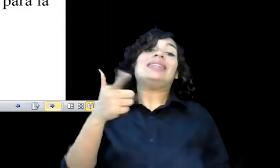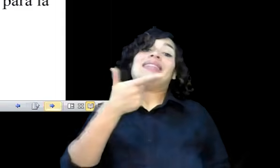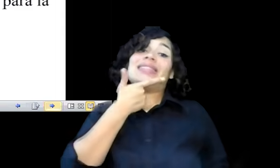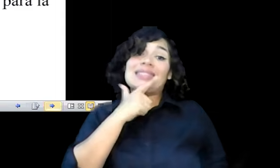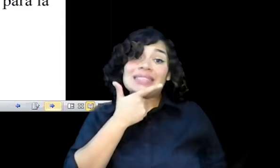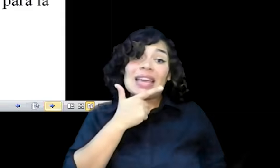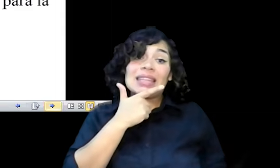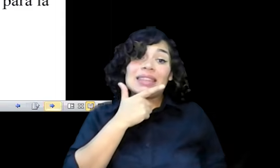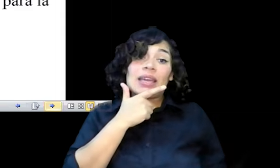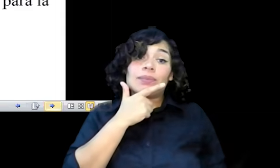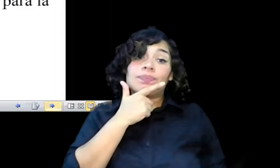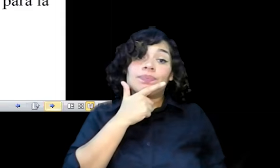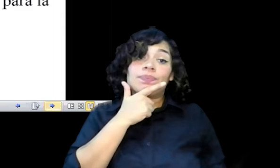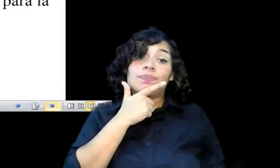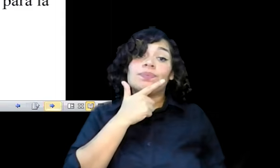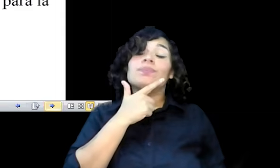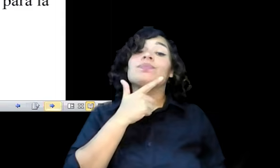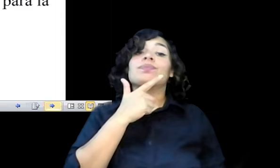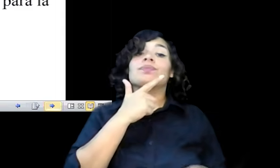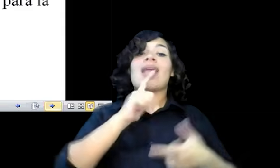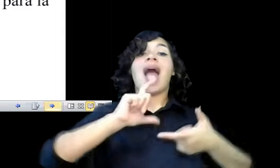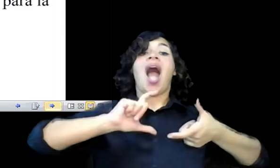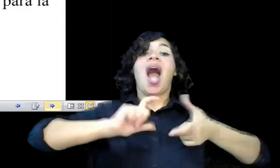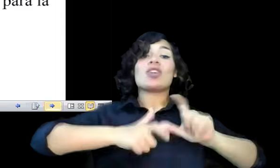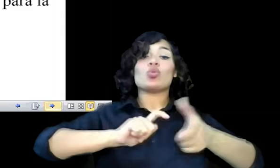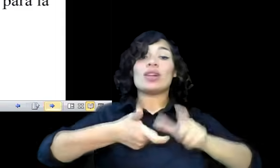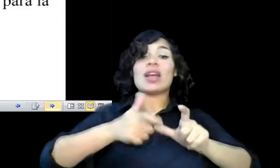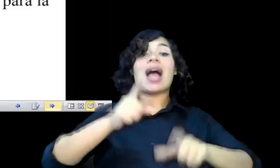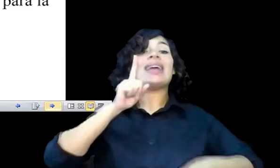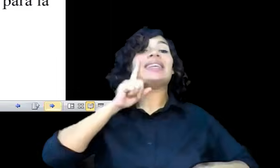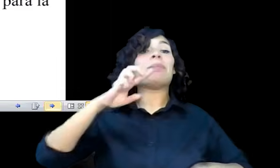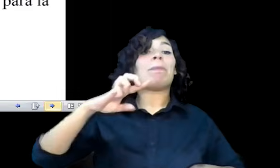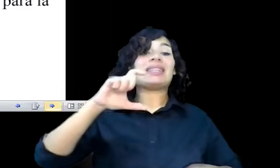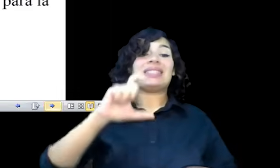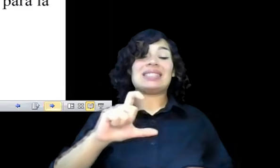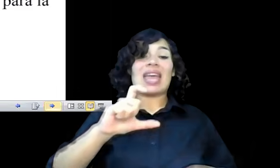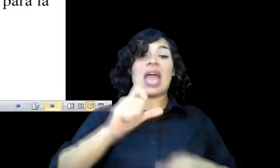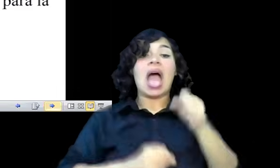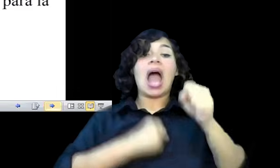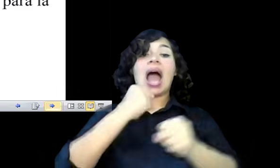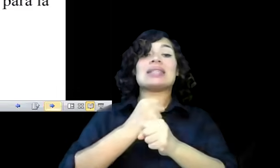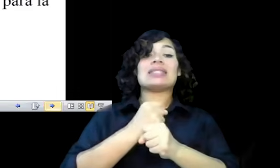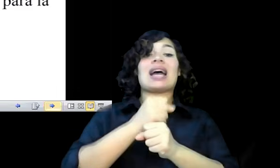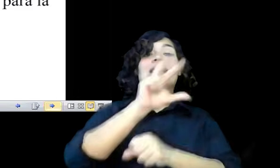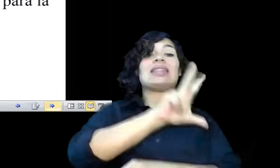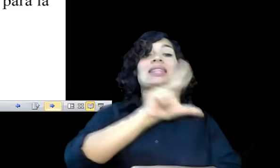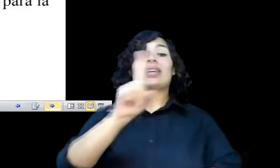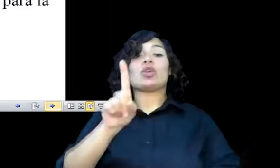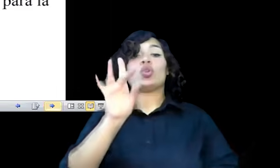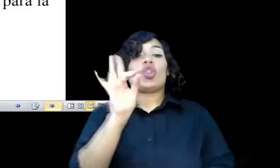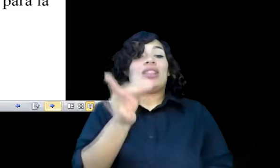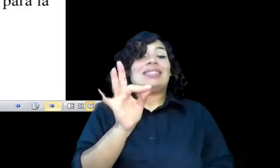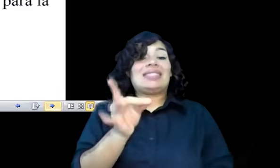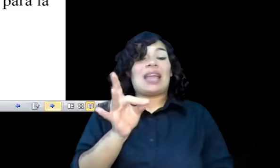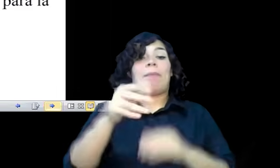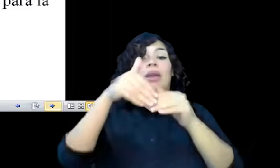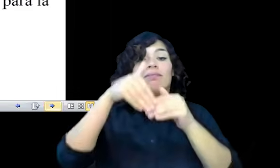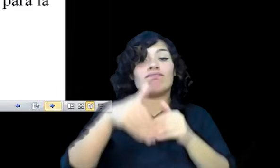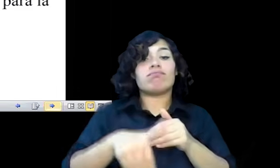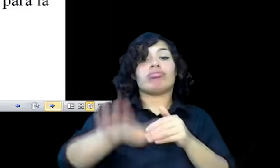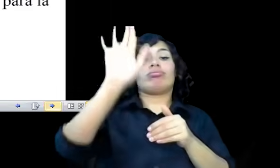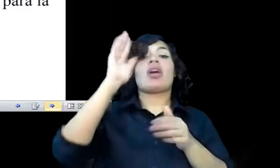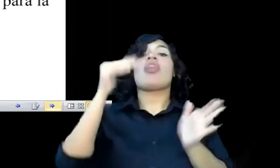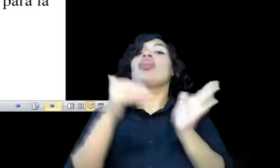al 31/12 del 2017, actualizada por IPC al 31 de diciembre del periodo que se